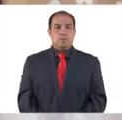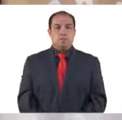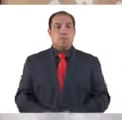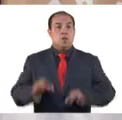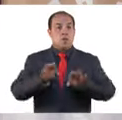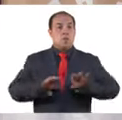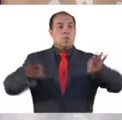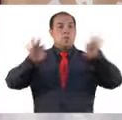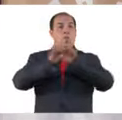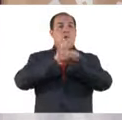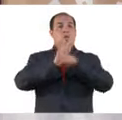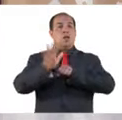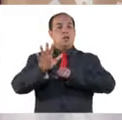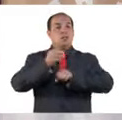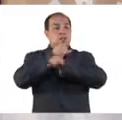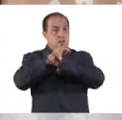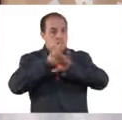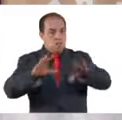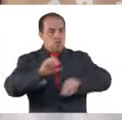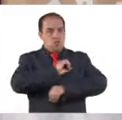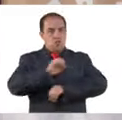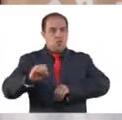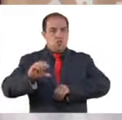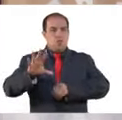las campañas de odio que hay en la ciudad.